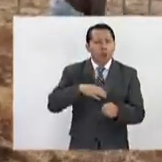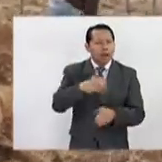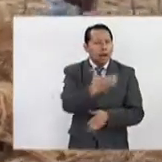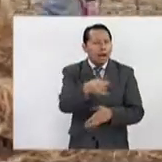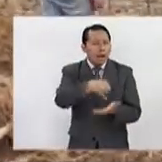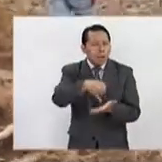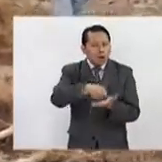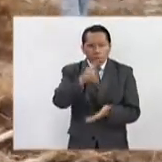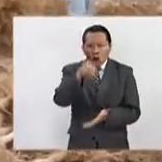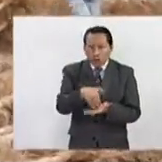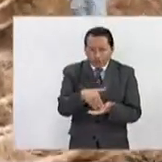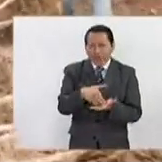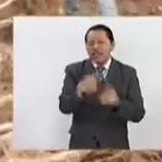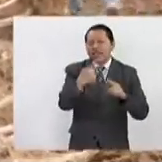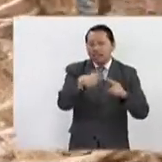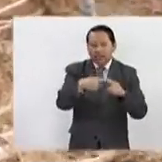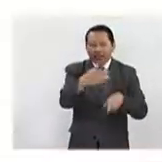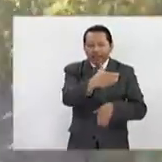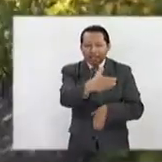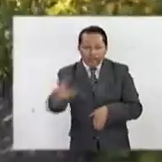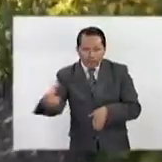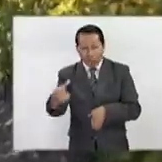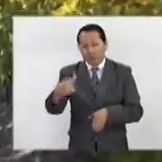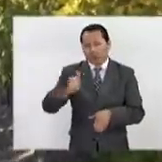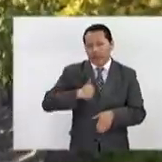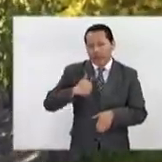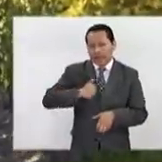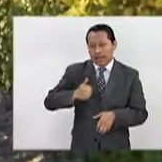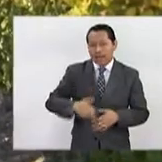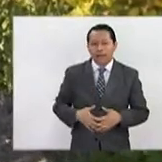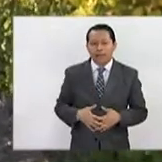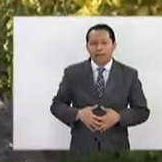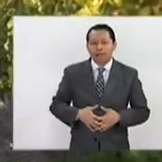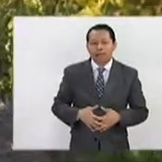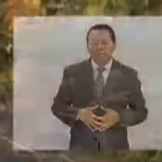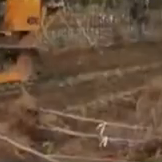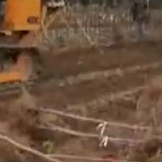casi 2.000 granjas de 9 provincias de Canadá.